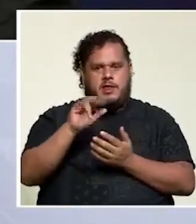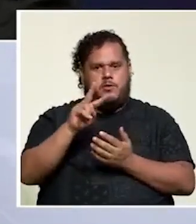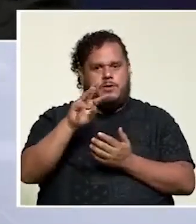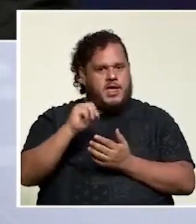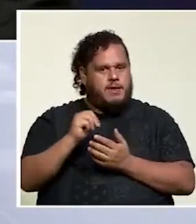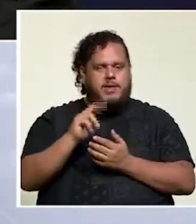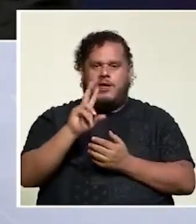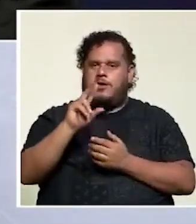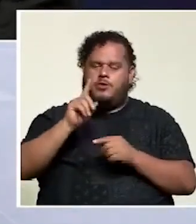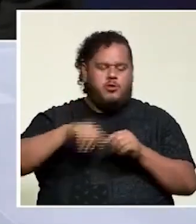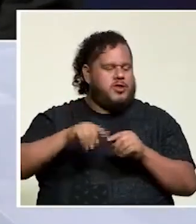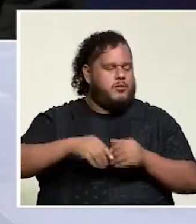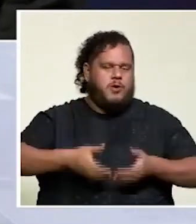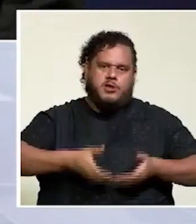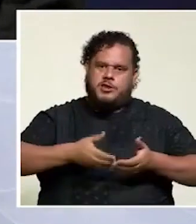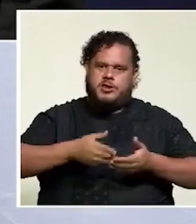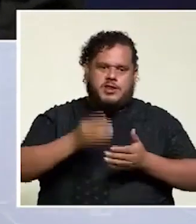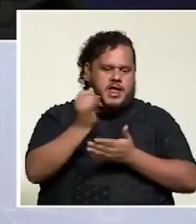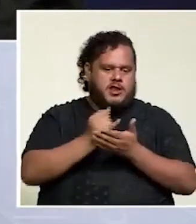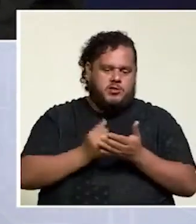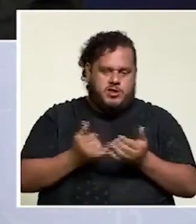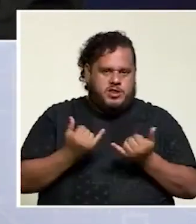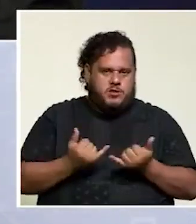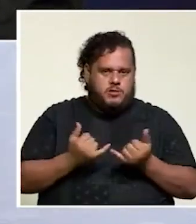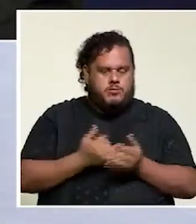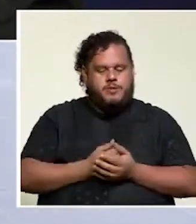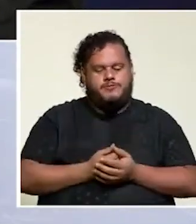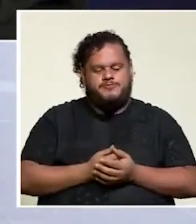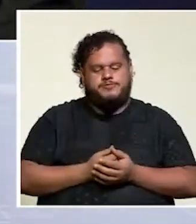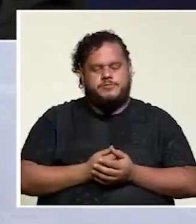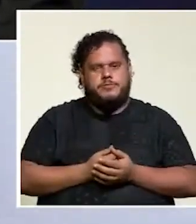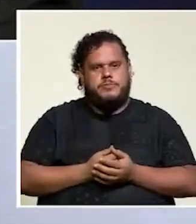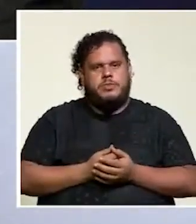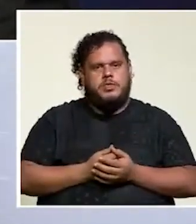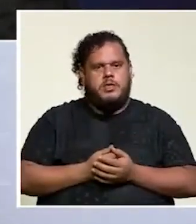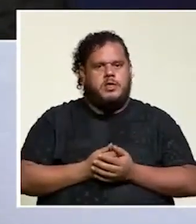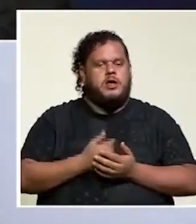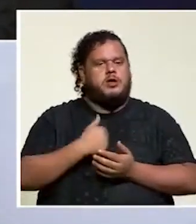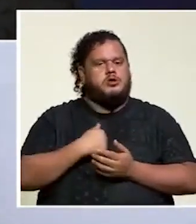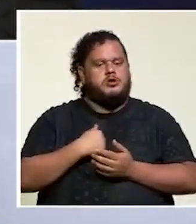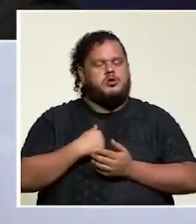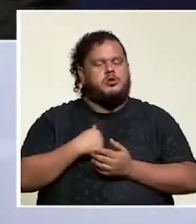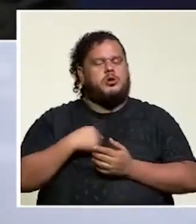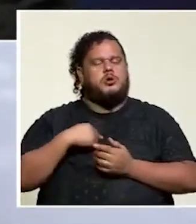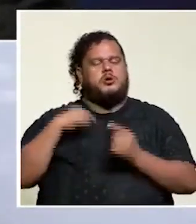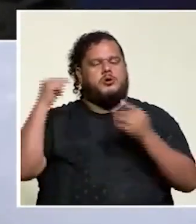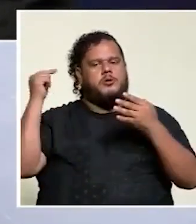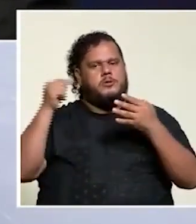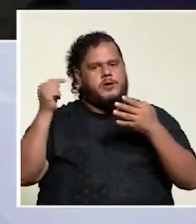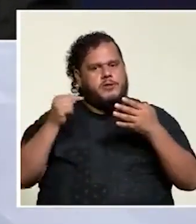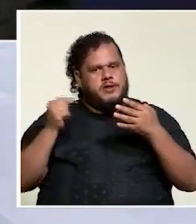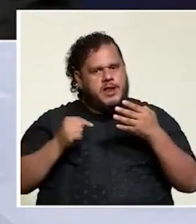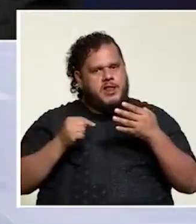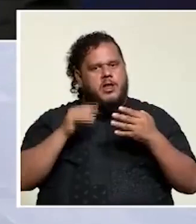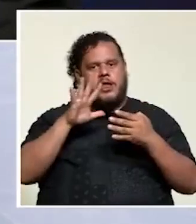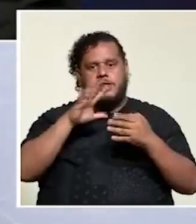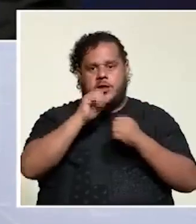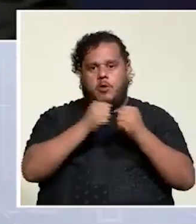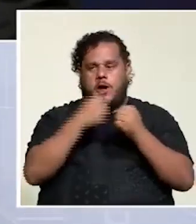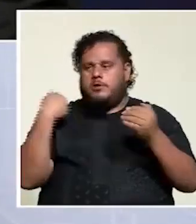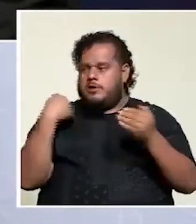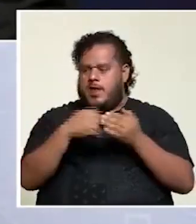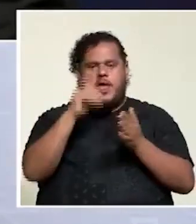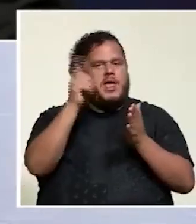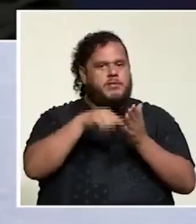absolutamente insostenible en su diseño actual. ¿Y qué hacer con él? Yo lo vengo señalando hace 5 años. En